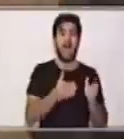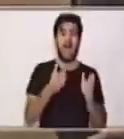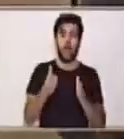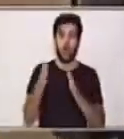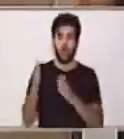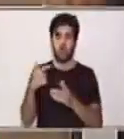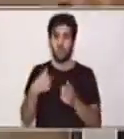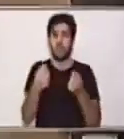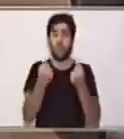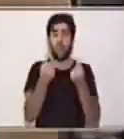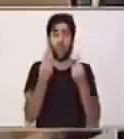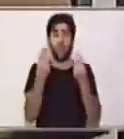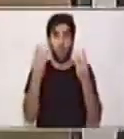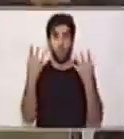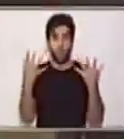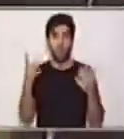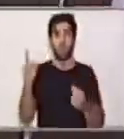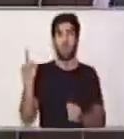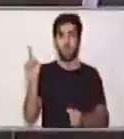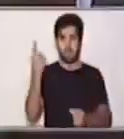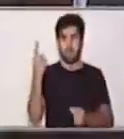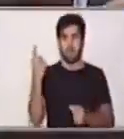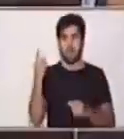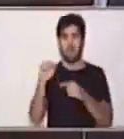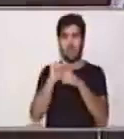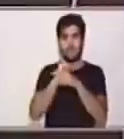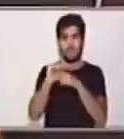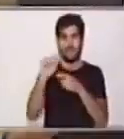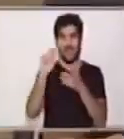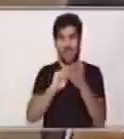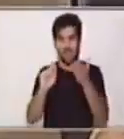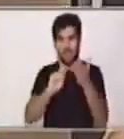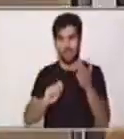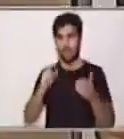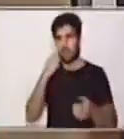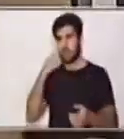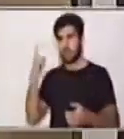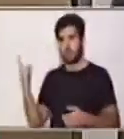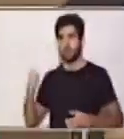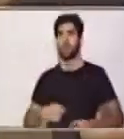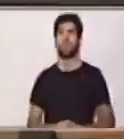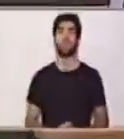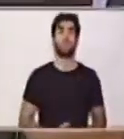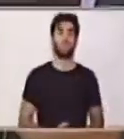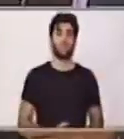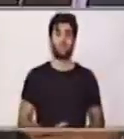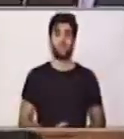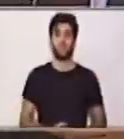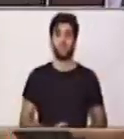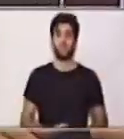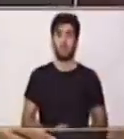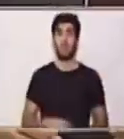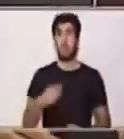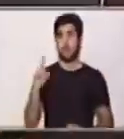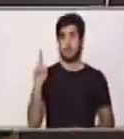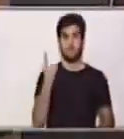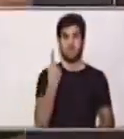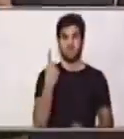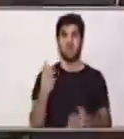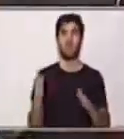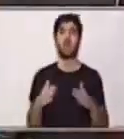calcular nuestra primer característica de este conjunto de datos. La primera característica